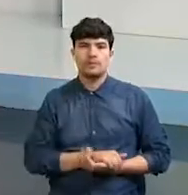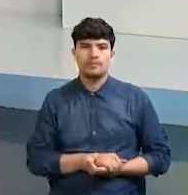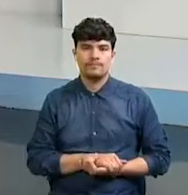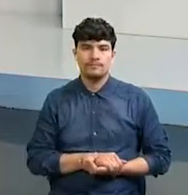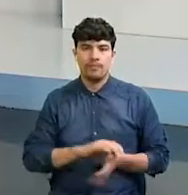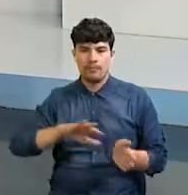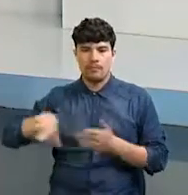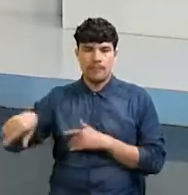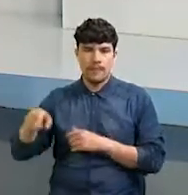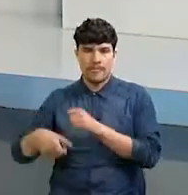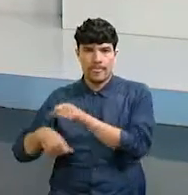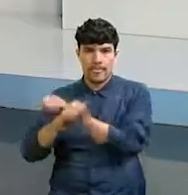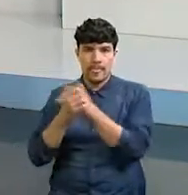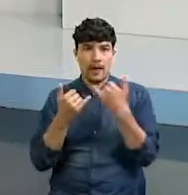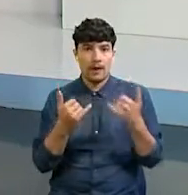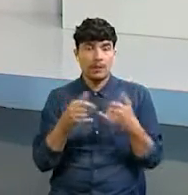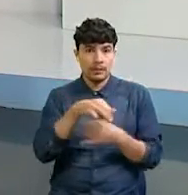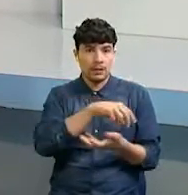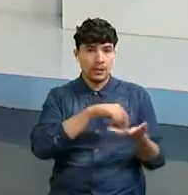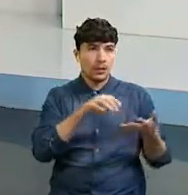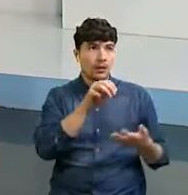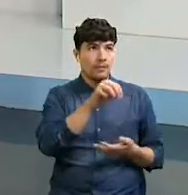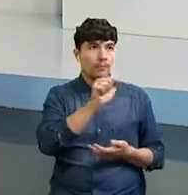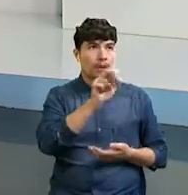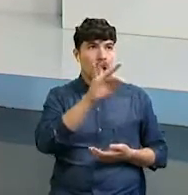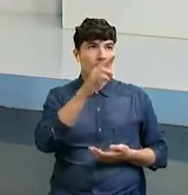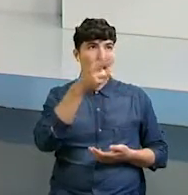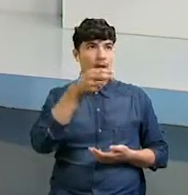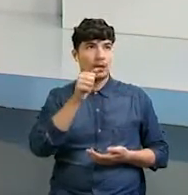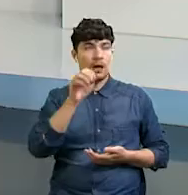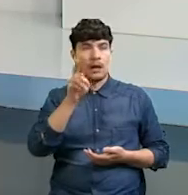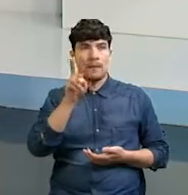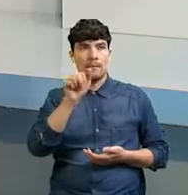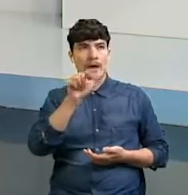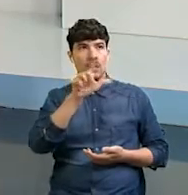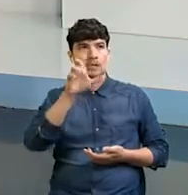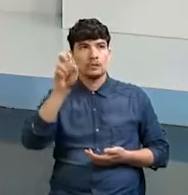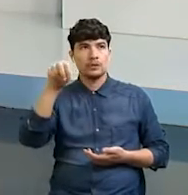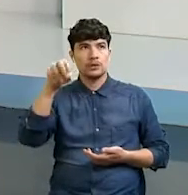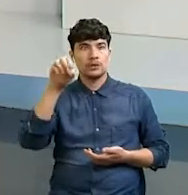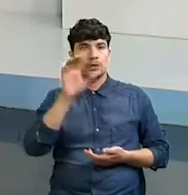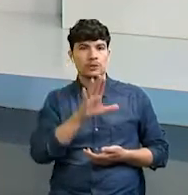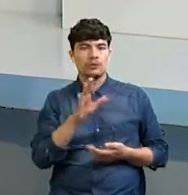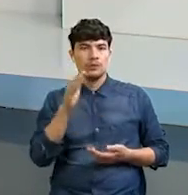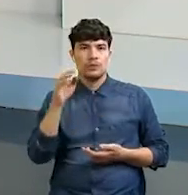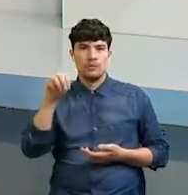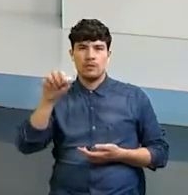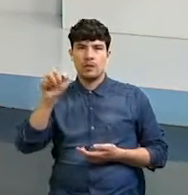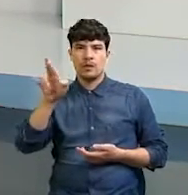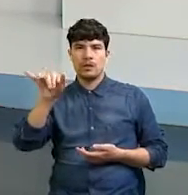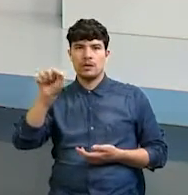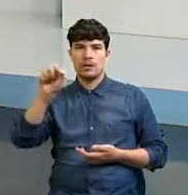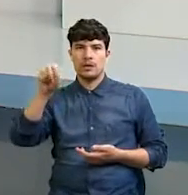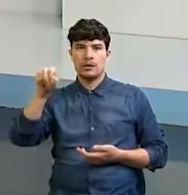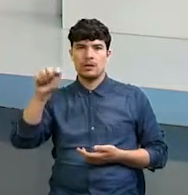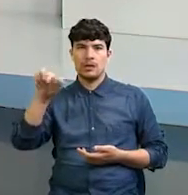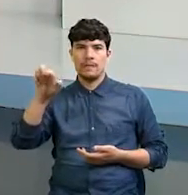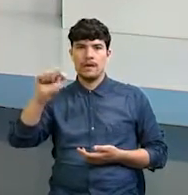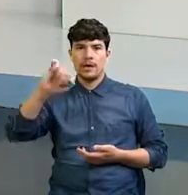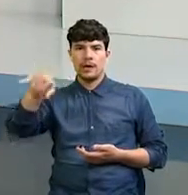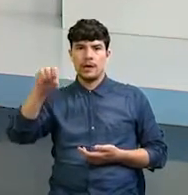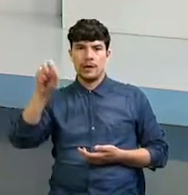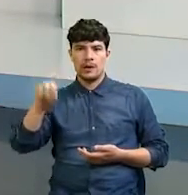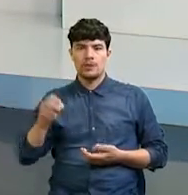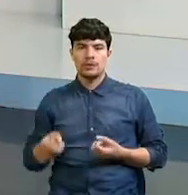Dejamos el fútbol y hablamos ahora de la santandereana Marta Bayona y de la antioqueña Mariela Pajón, quienes entregaron oro para Colombia en el ciclismo de